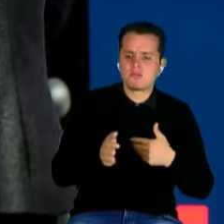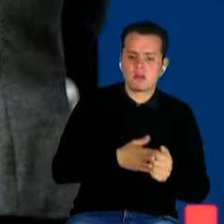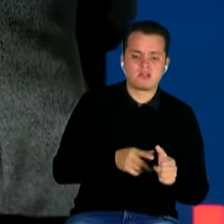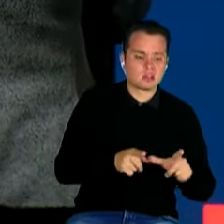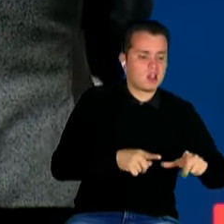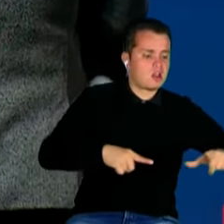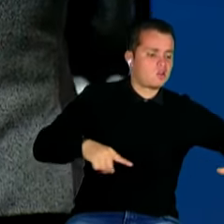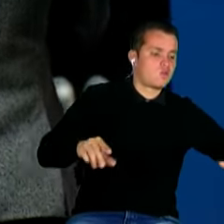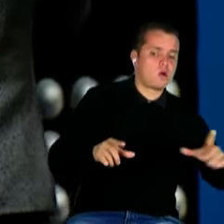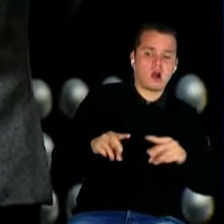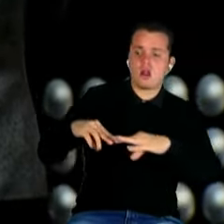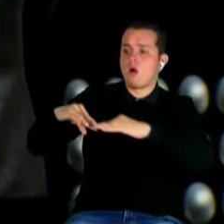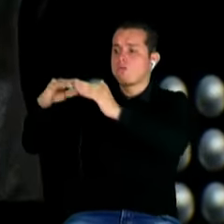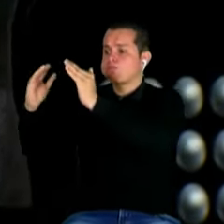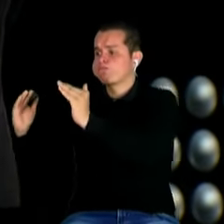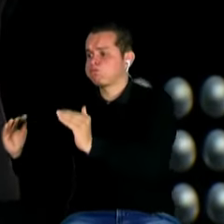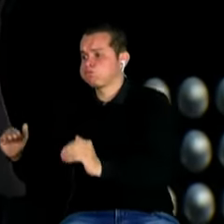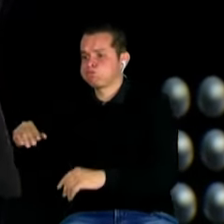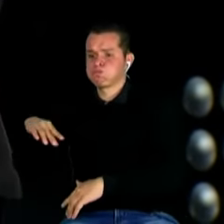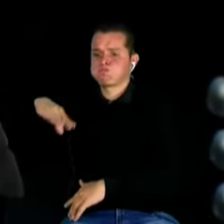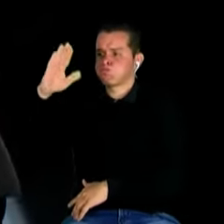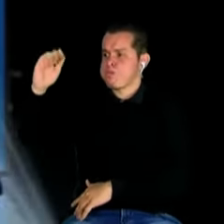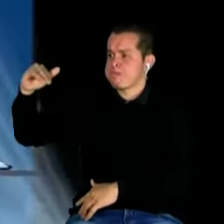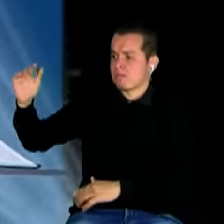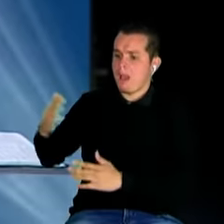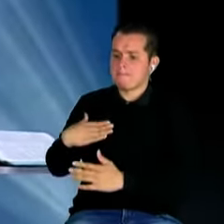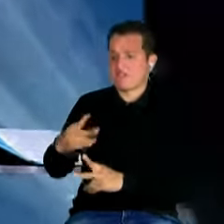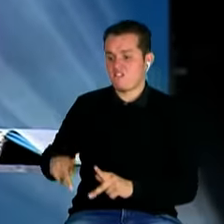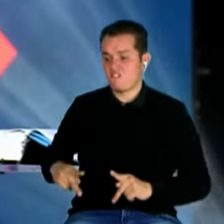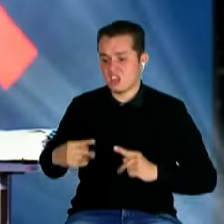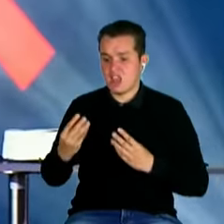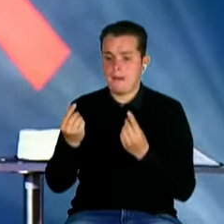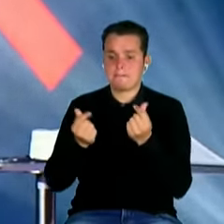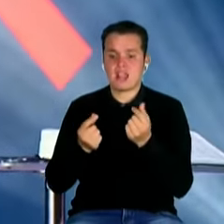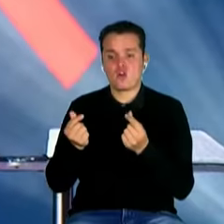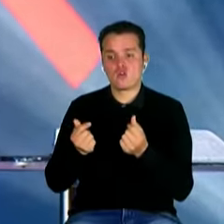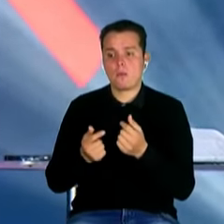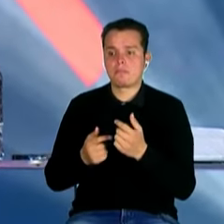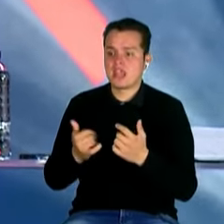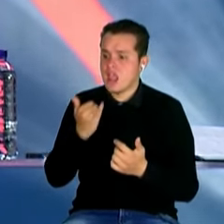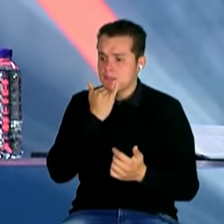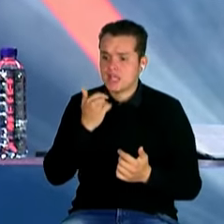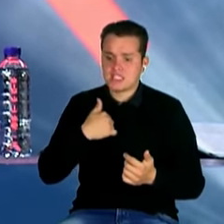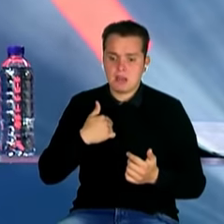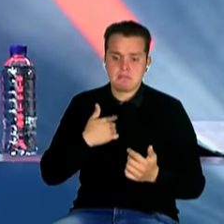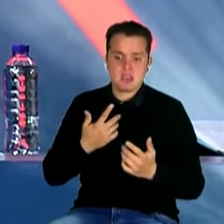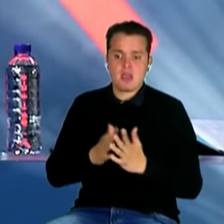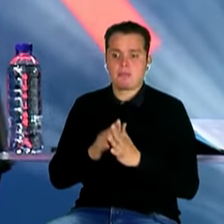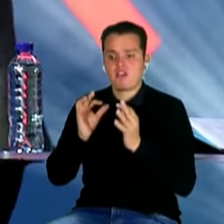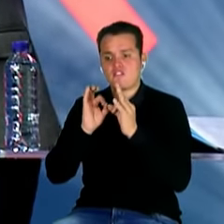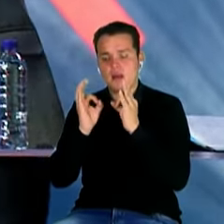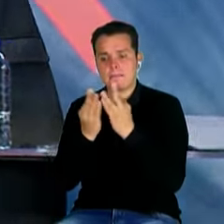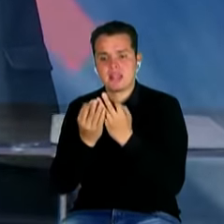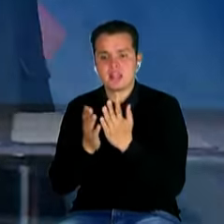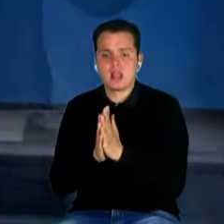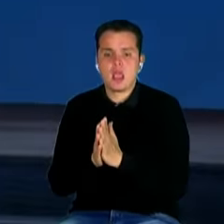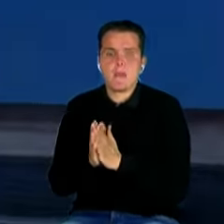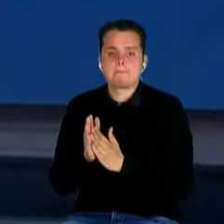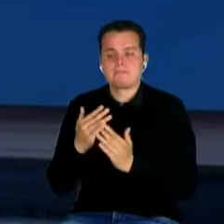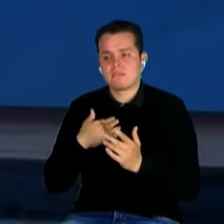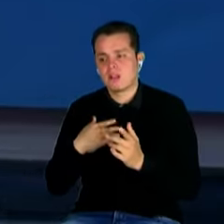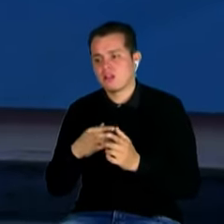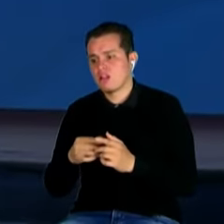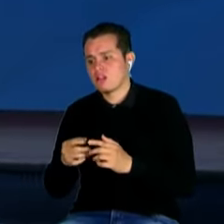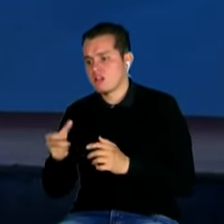el lugar, el terreno, mi vida, mi economía, lo que me vaya a pasar, mi familia, mis ganados, mis